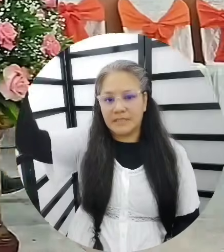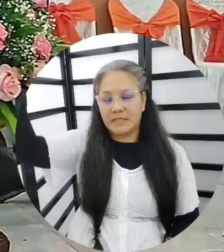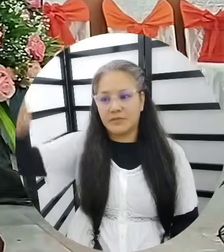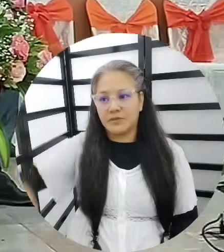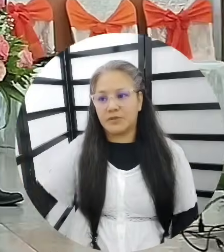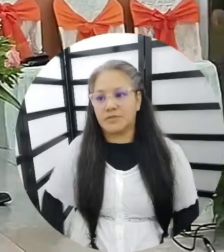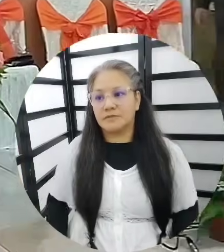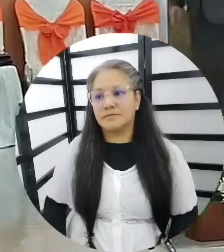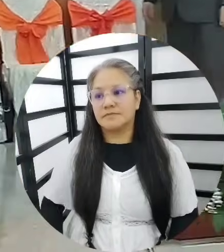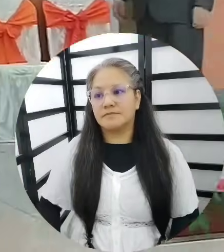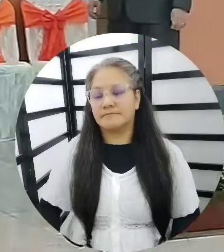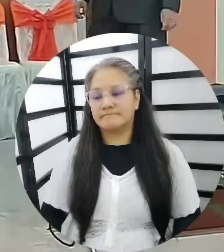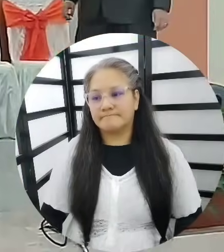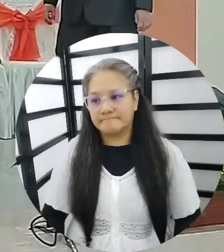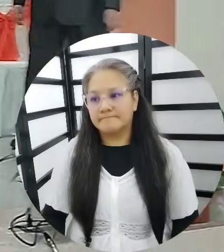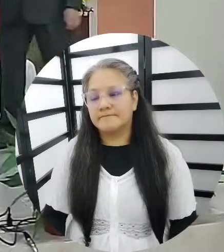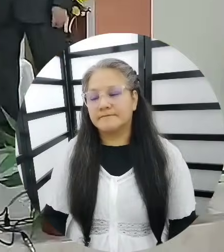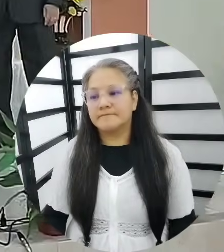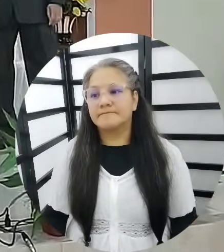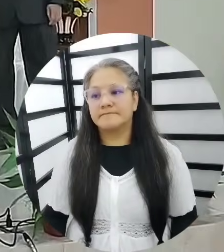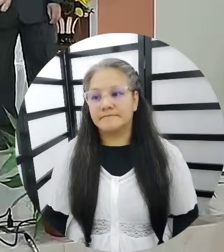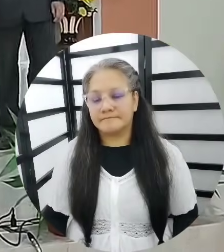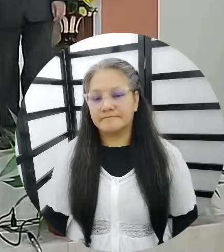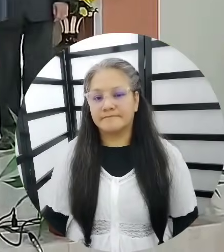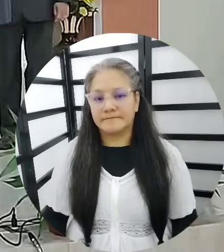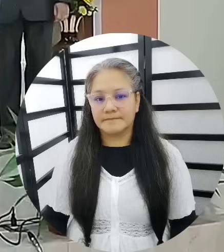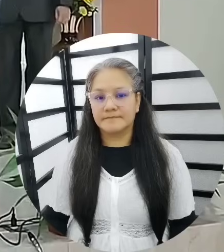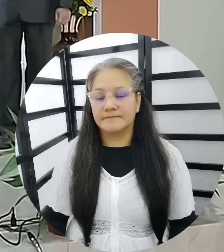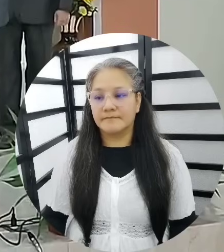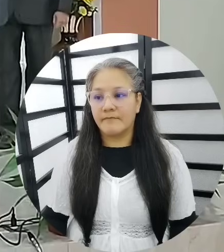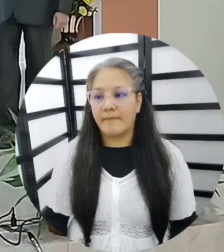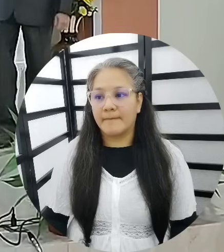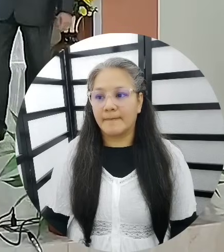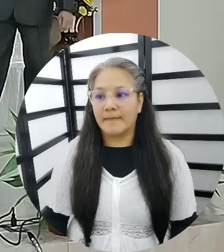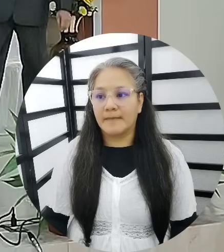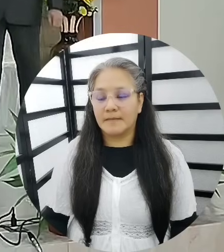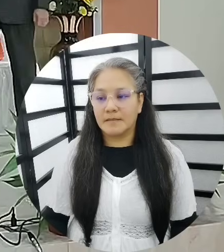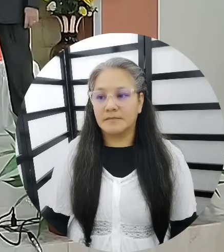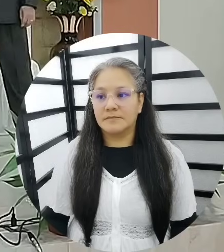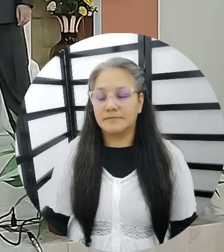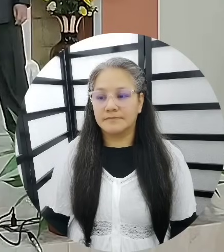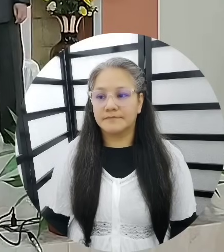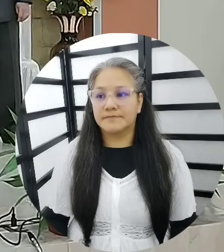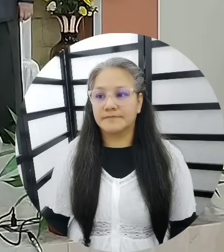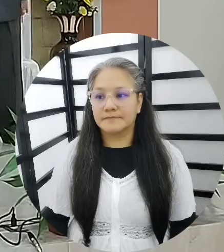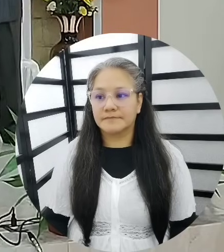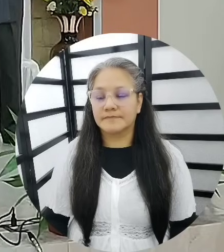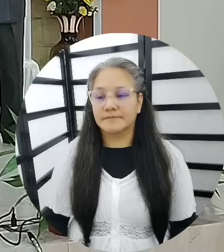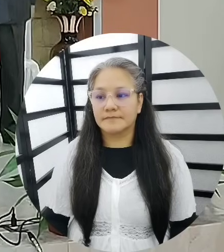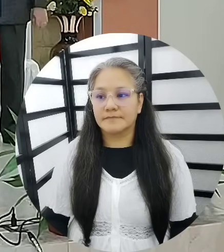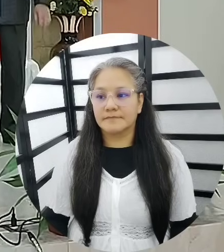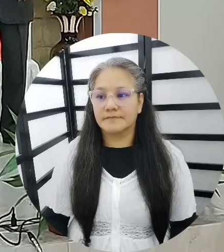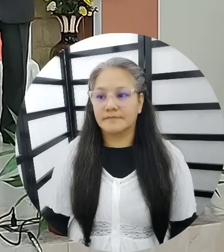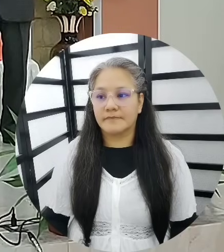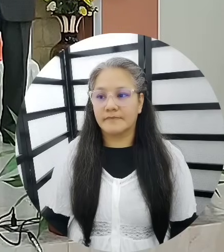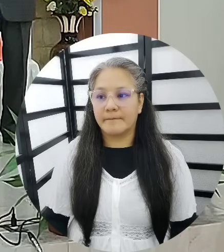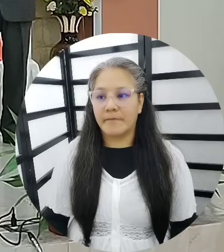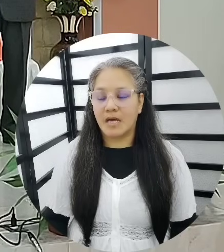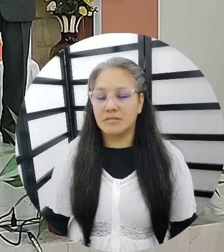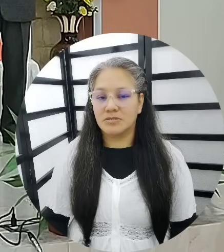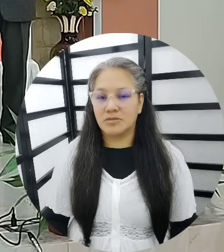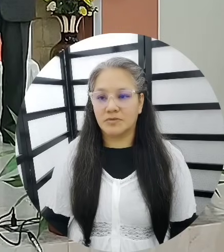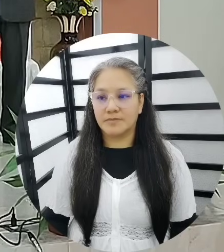cosas. Cómo hay que vivir, cómo hay que andar, cómo hay que ser. Le digo: aprended de mí, que